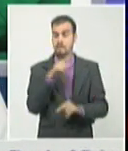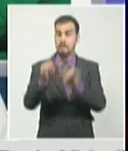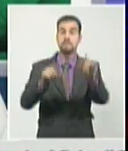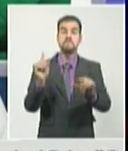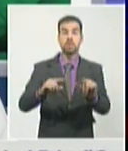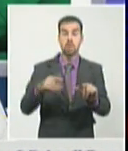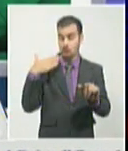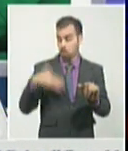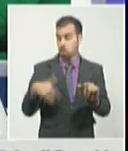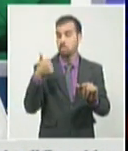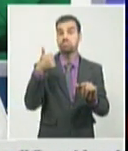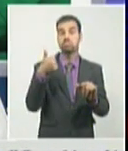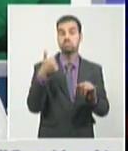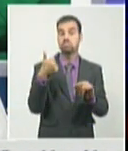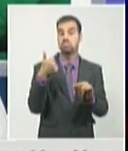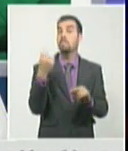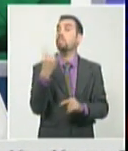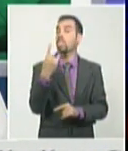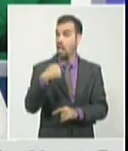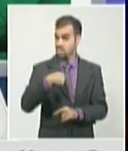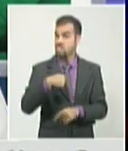transmiten la enfermedad